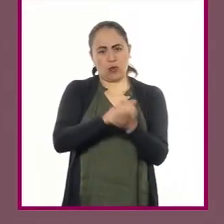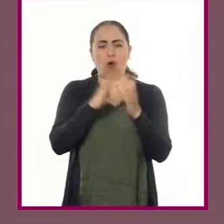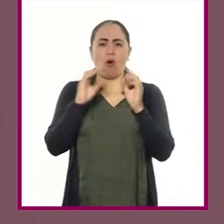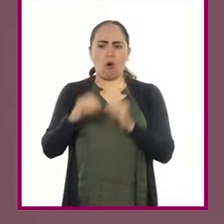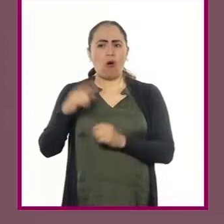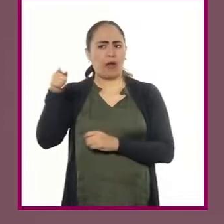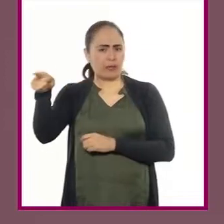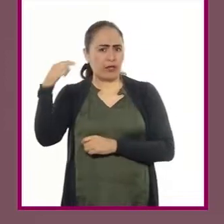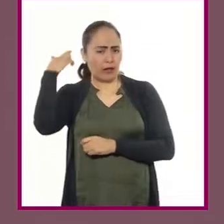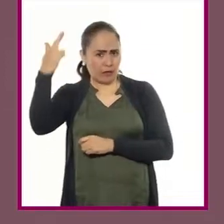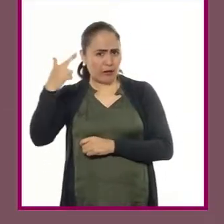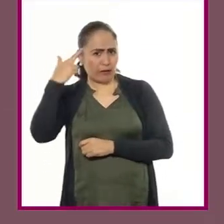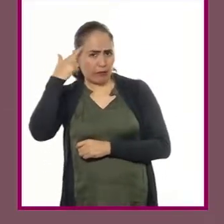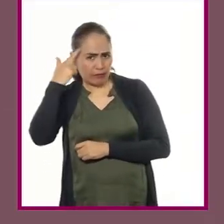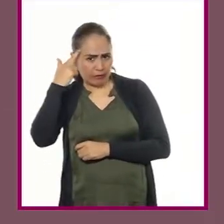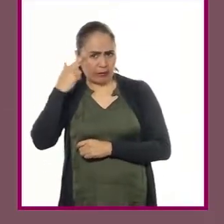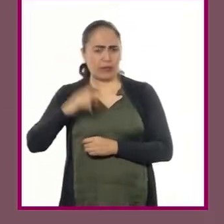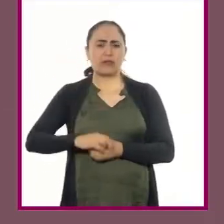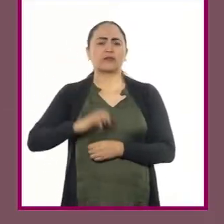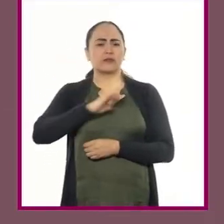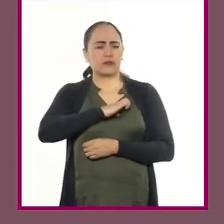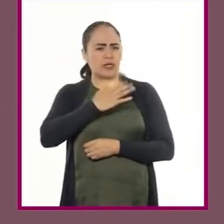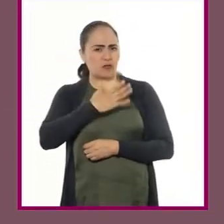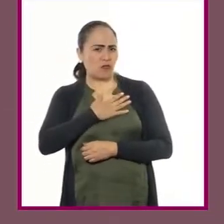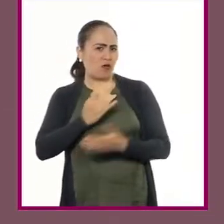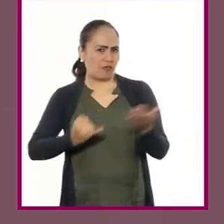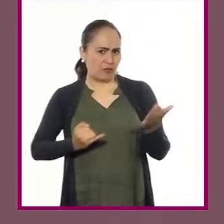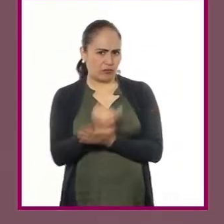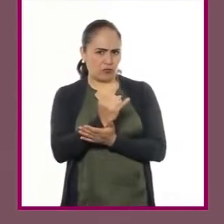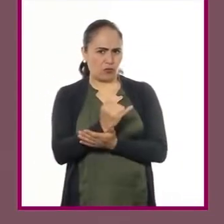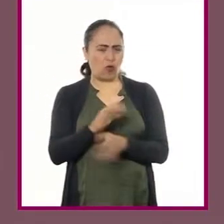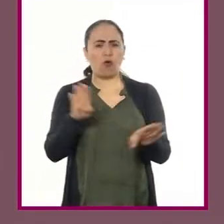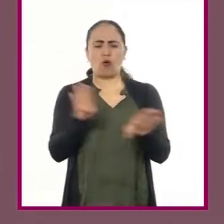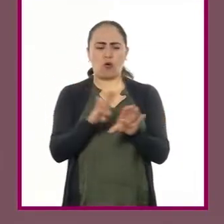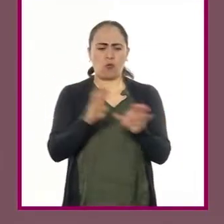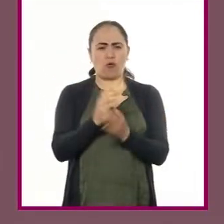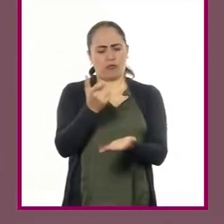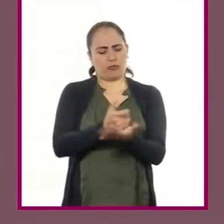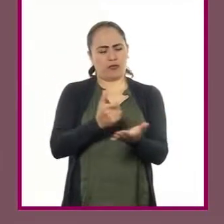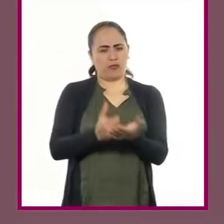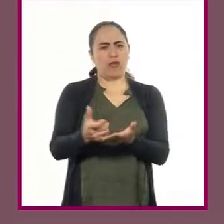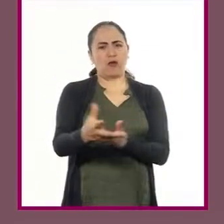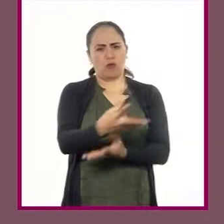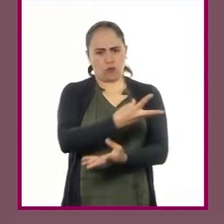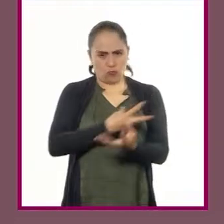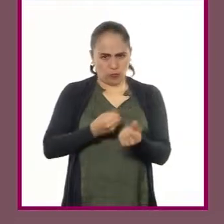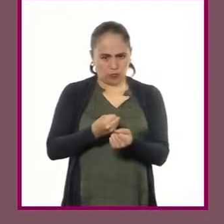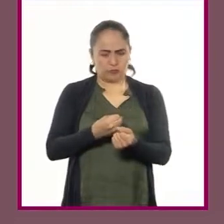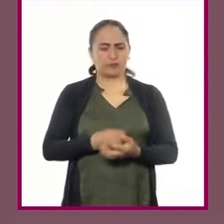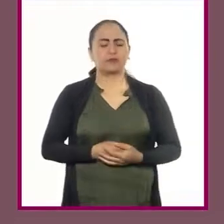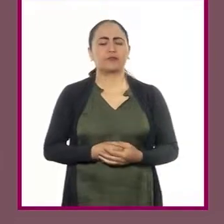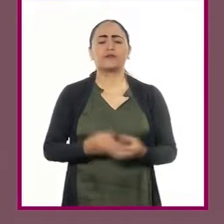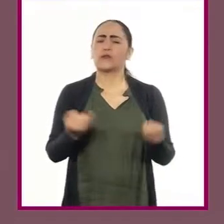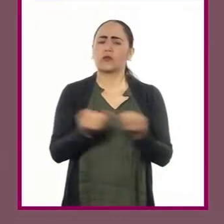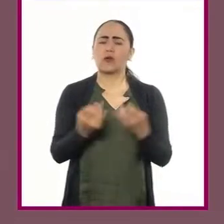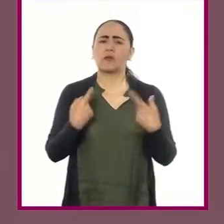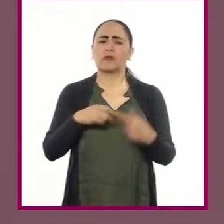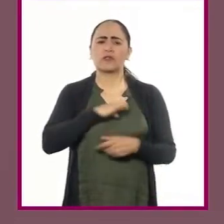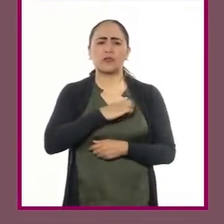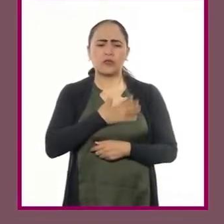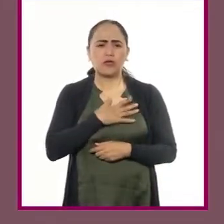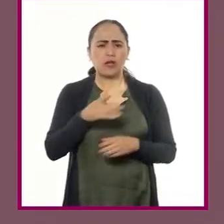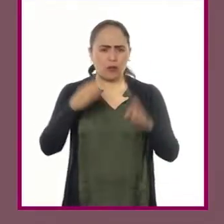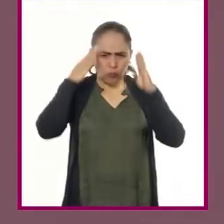corona española a cambio de un beneficio económico. También había españoles que se dedicaron al comercio o a la